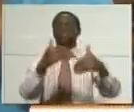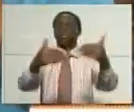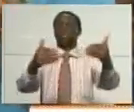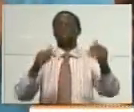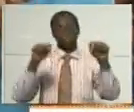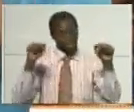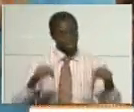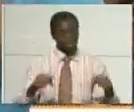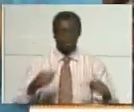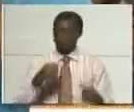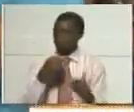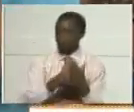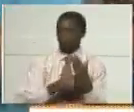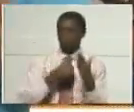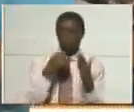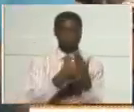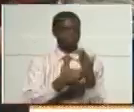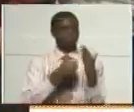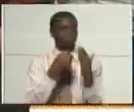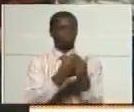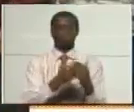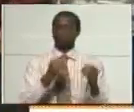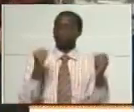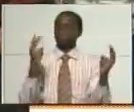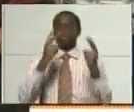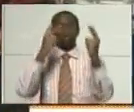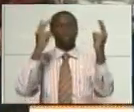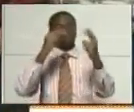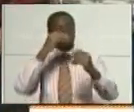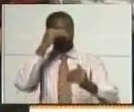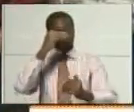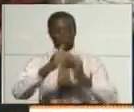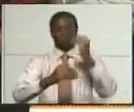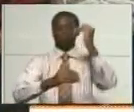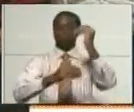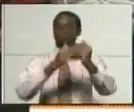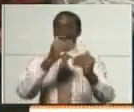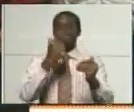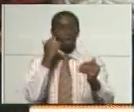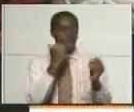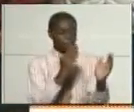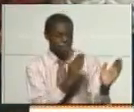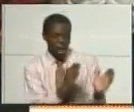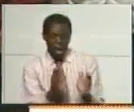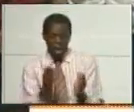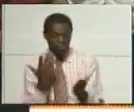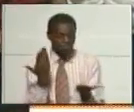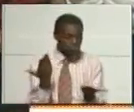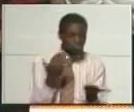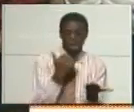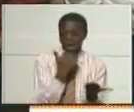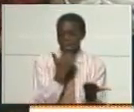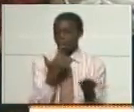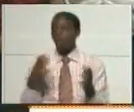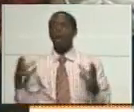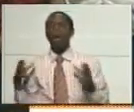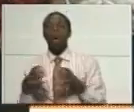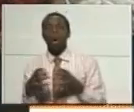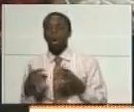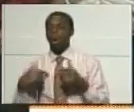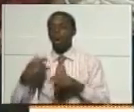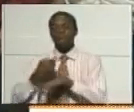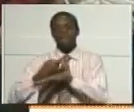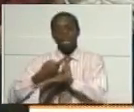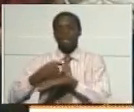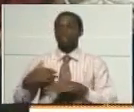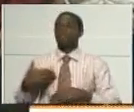Estamos en batalla, estamos en victoria, planificando diversos eventos de gobierno para esta semana.